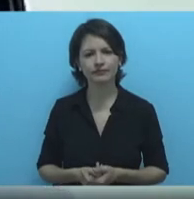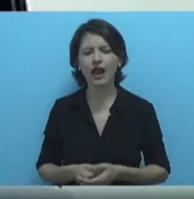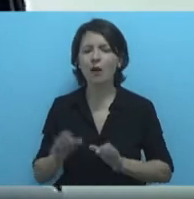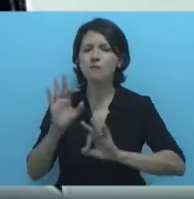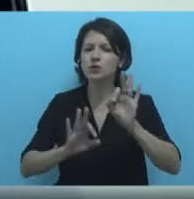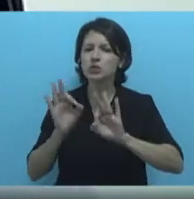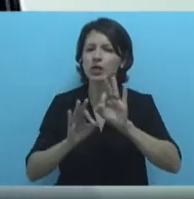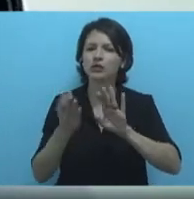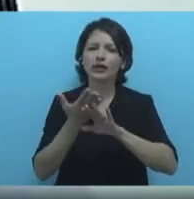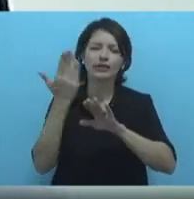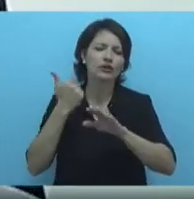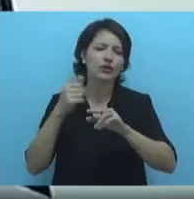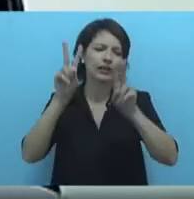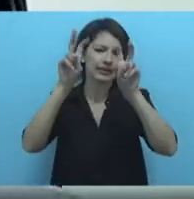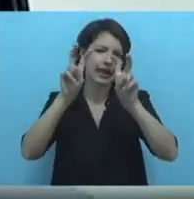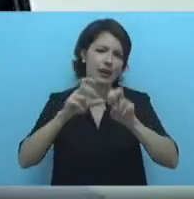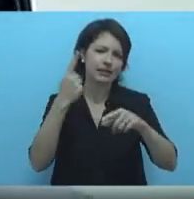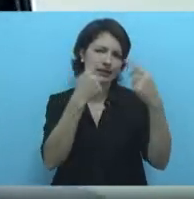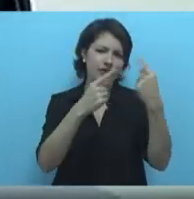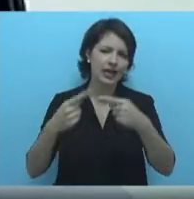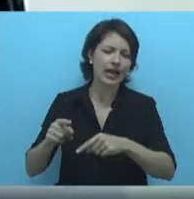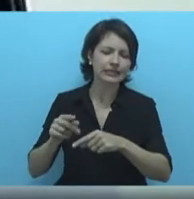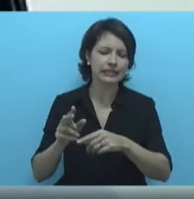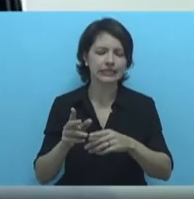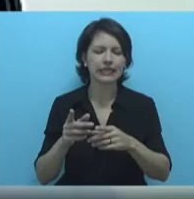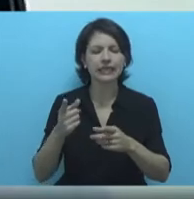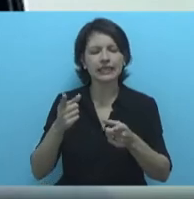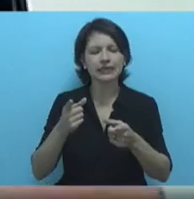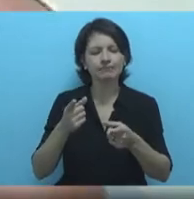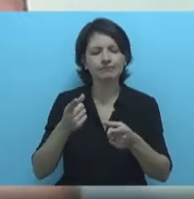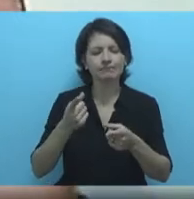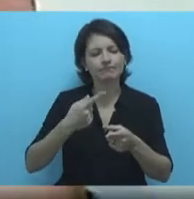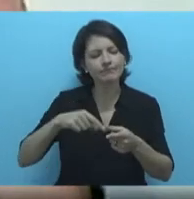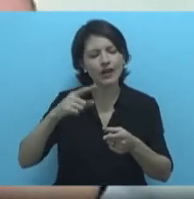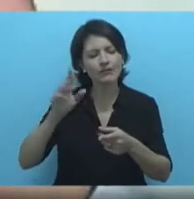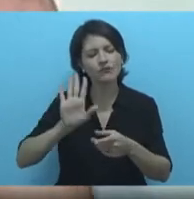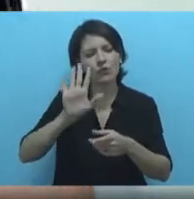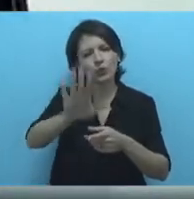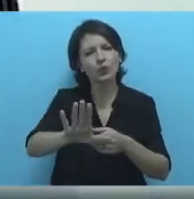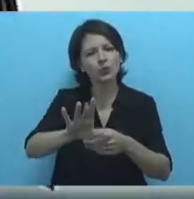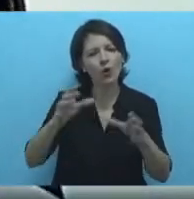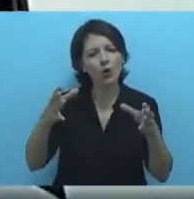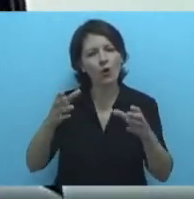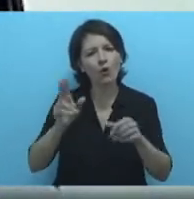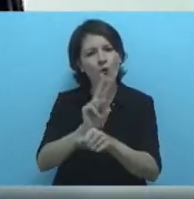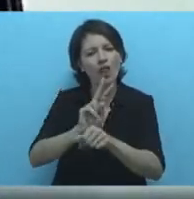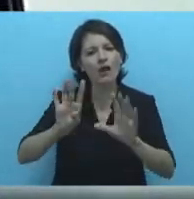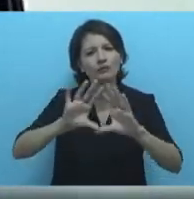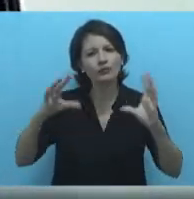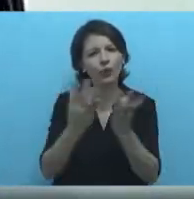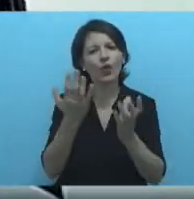anteriores como el tema de la quema de las islas que el futuro es ecologista que desde ya muchas gracias